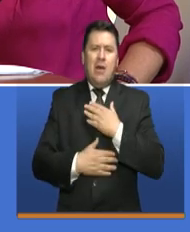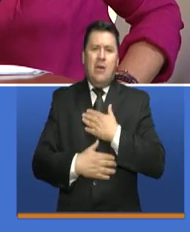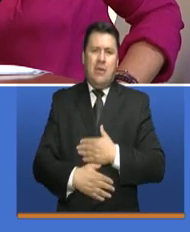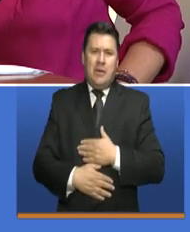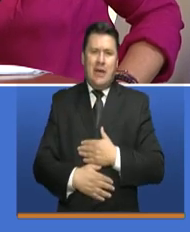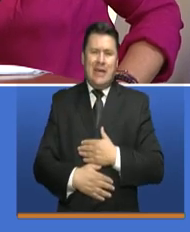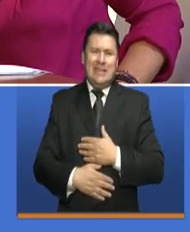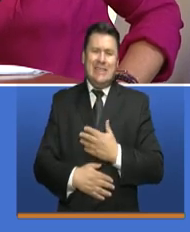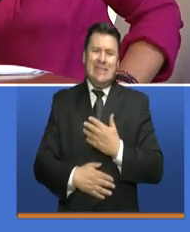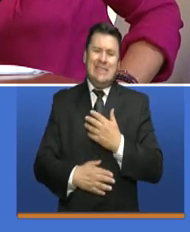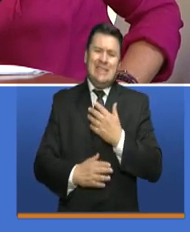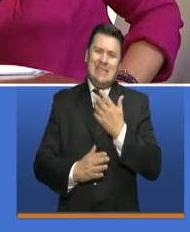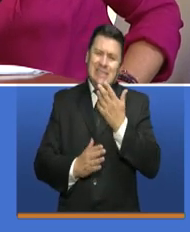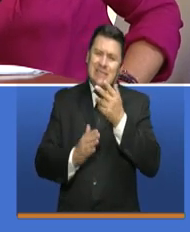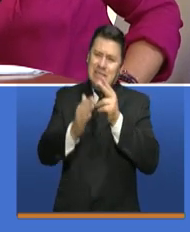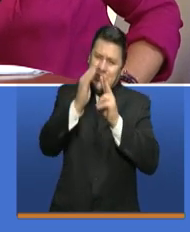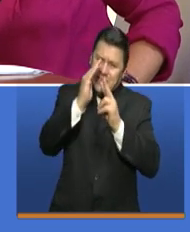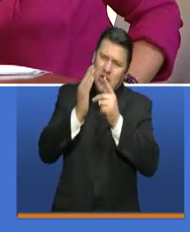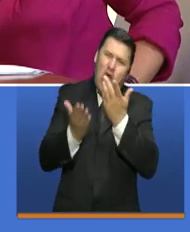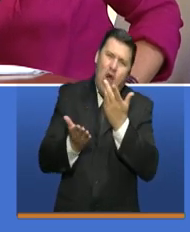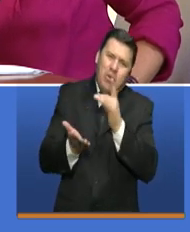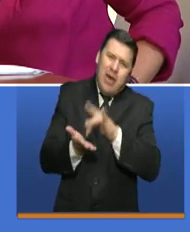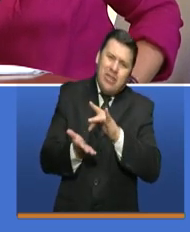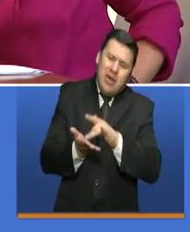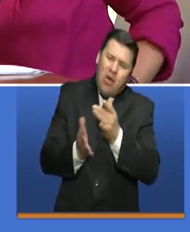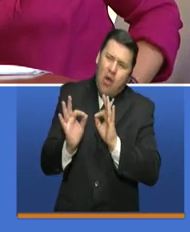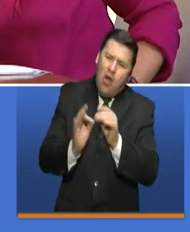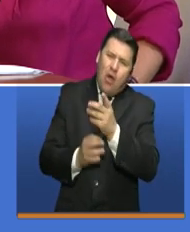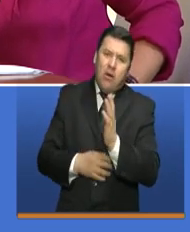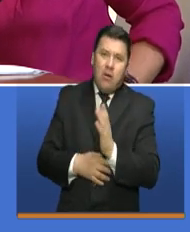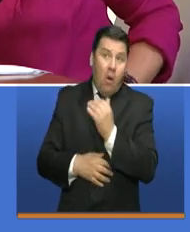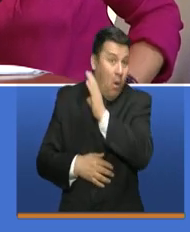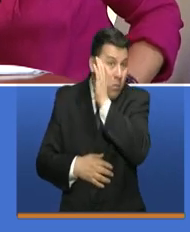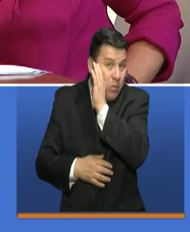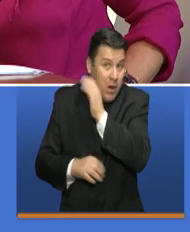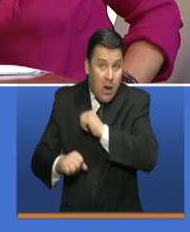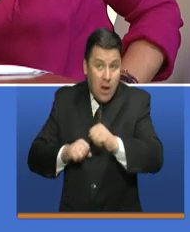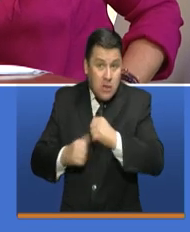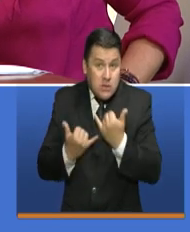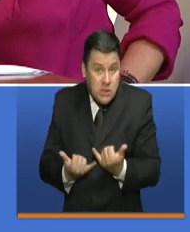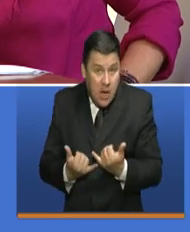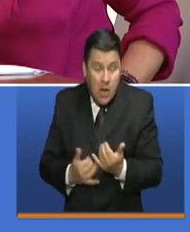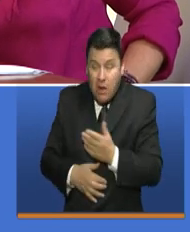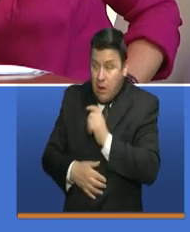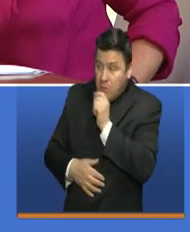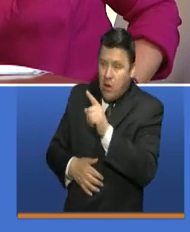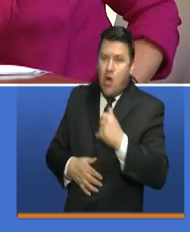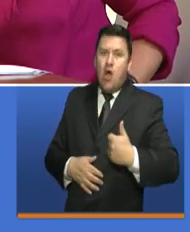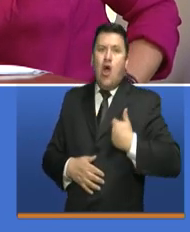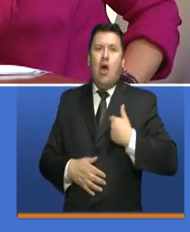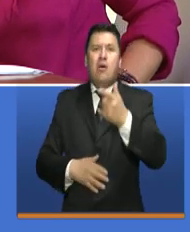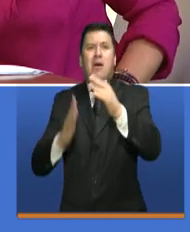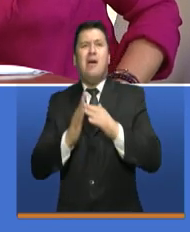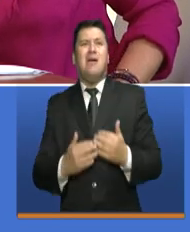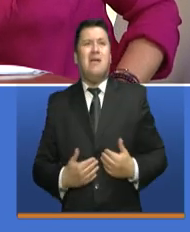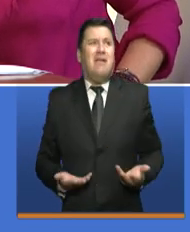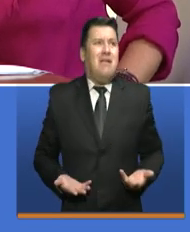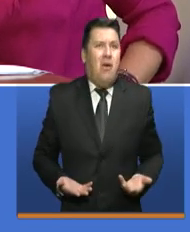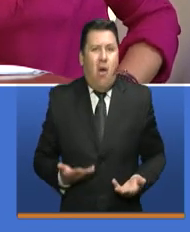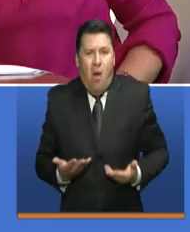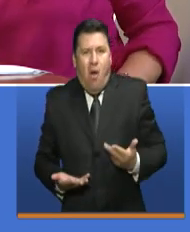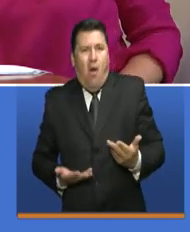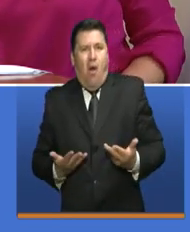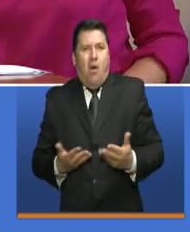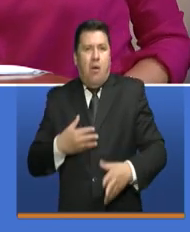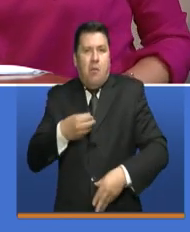del ICETEX. Hoy tenemos ese plan de alivio del ICETEX en ejecución. Y yo quiero también que muchos jóvenes que están en sus casas vean cómo